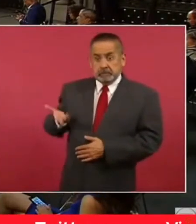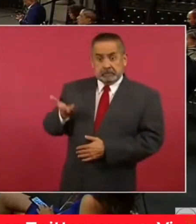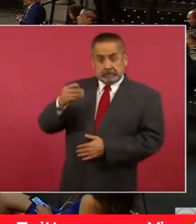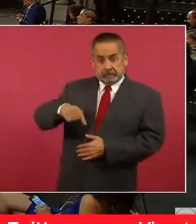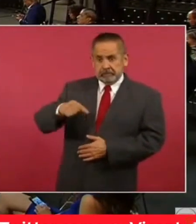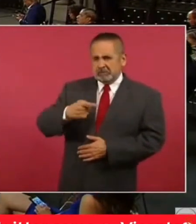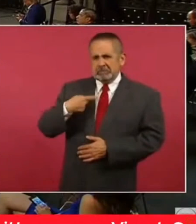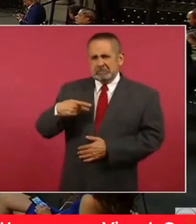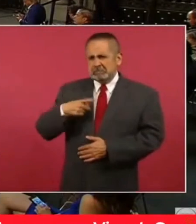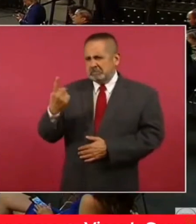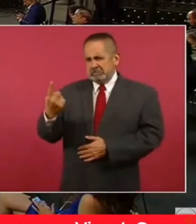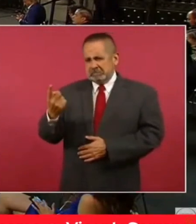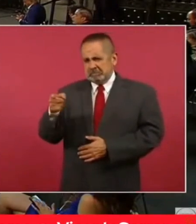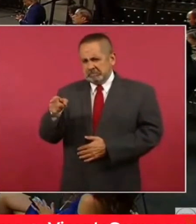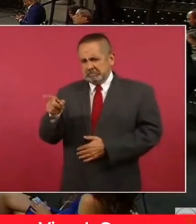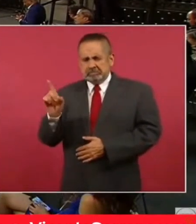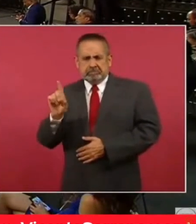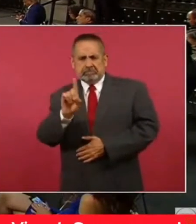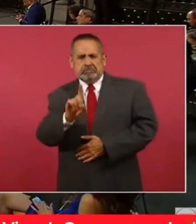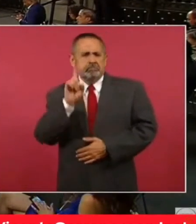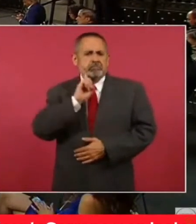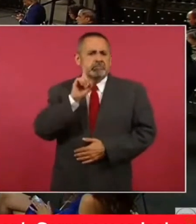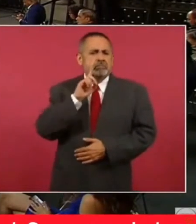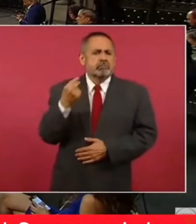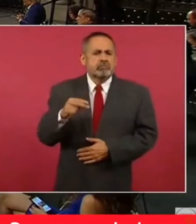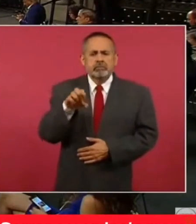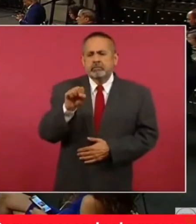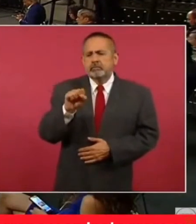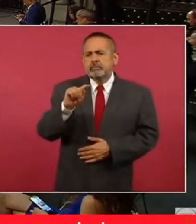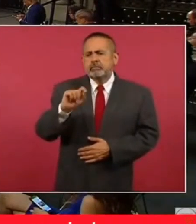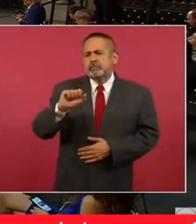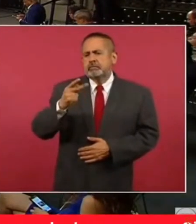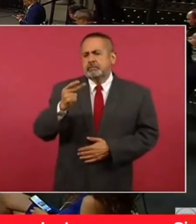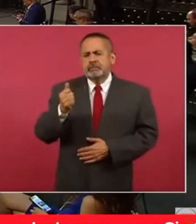de la reportera Stephanie